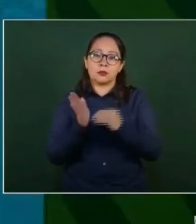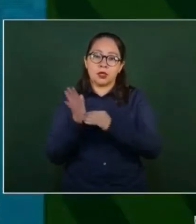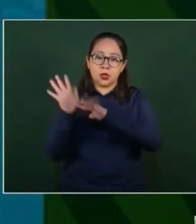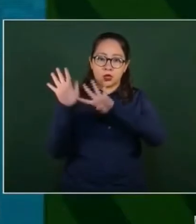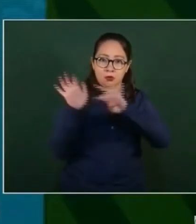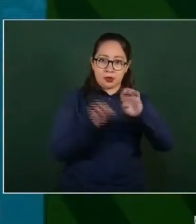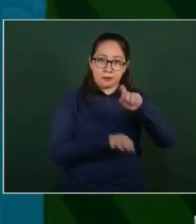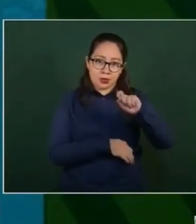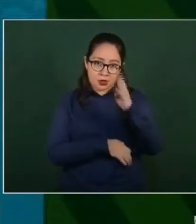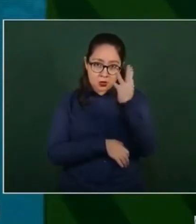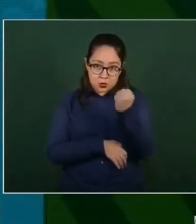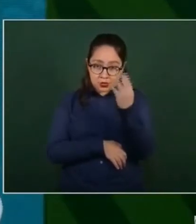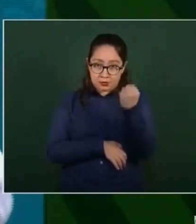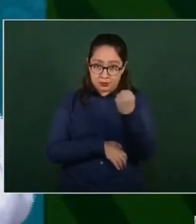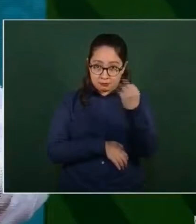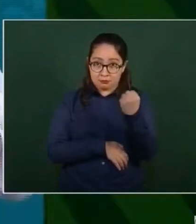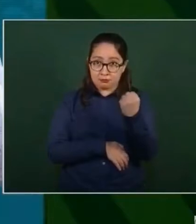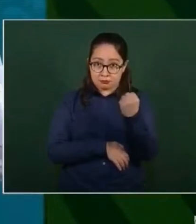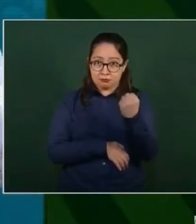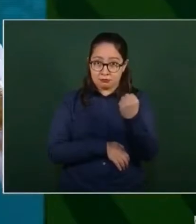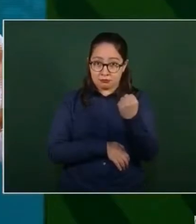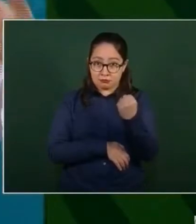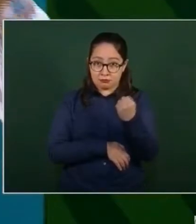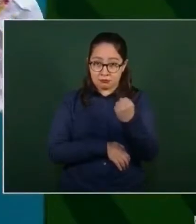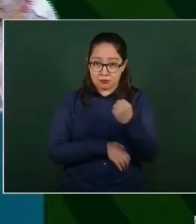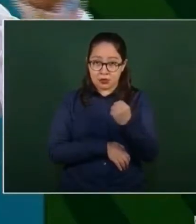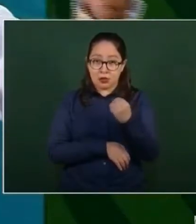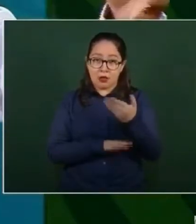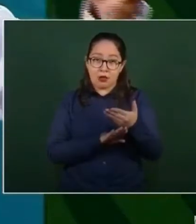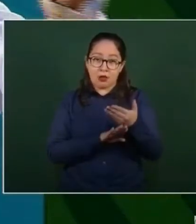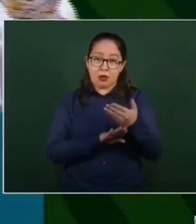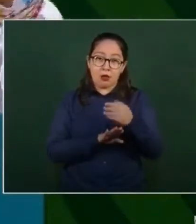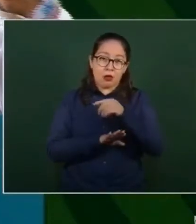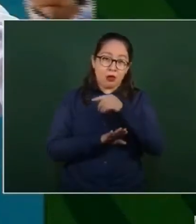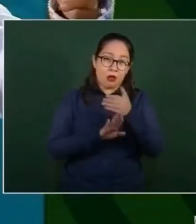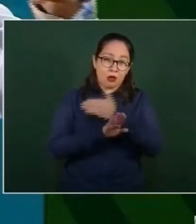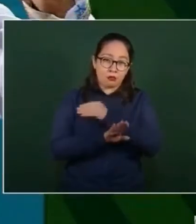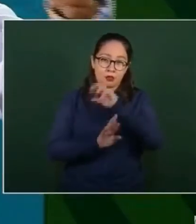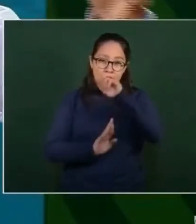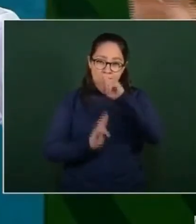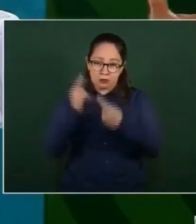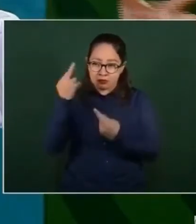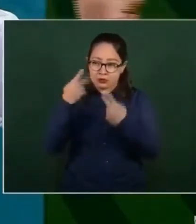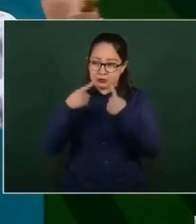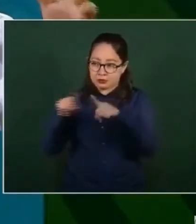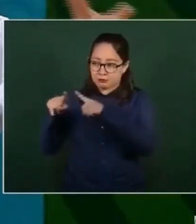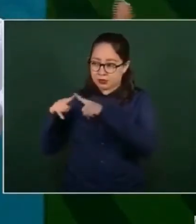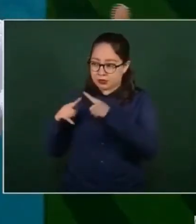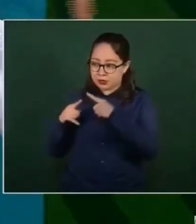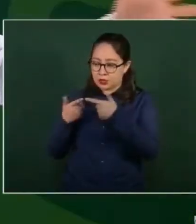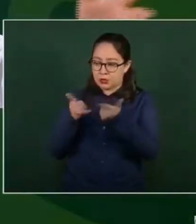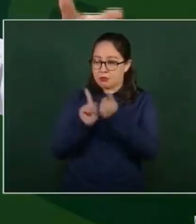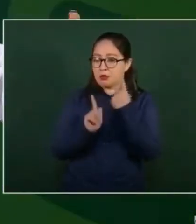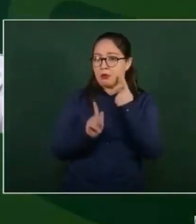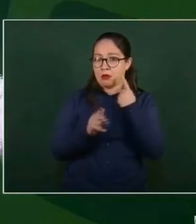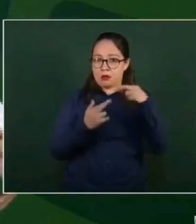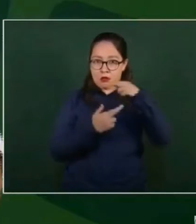1929. Después de la Revolución habían muchos partidos regionales